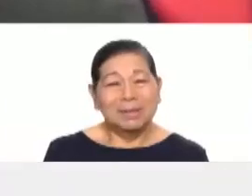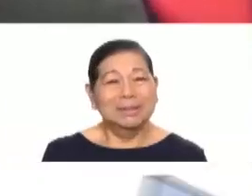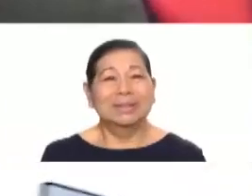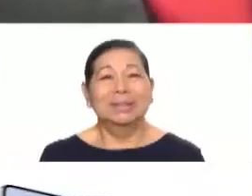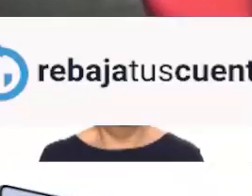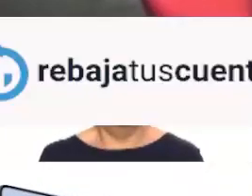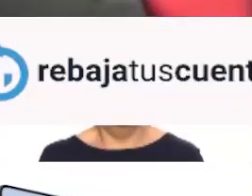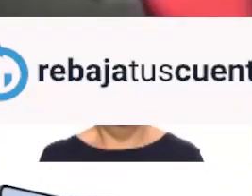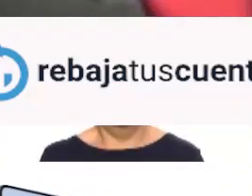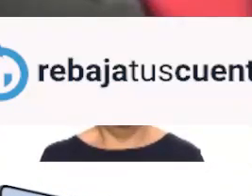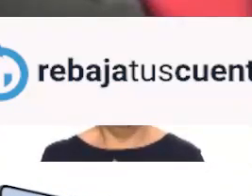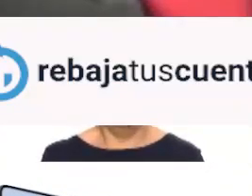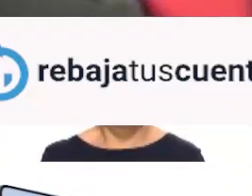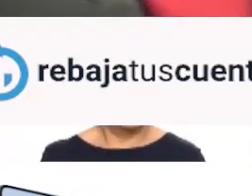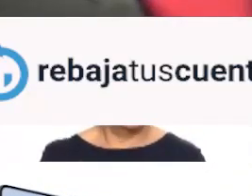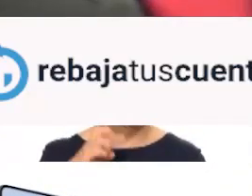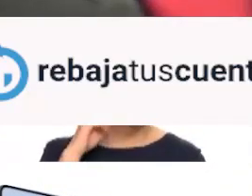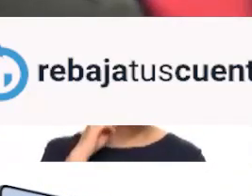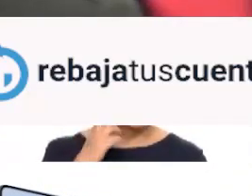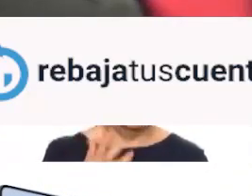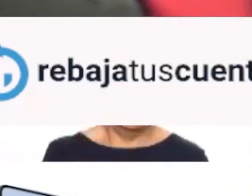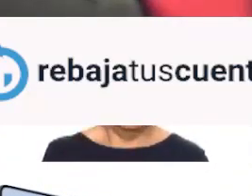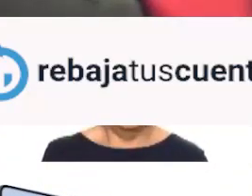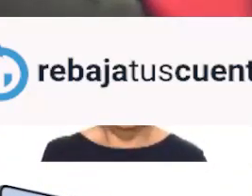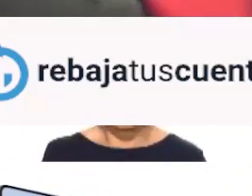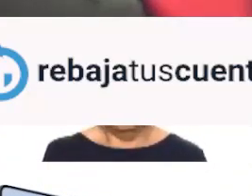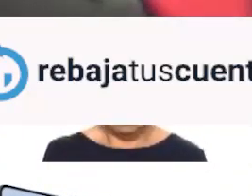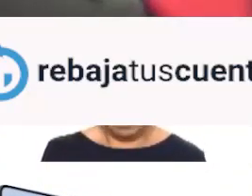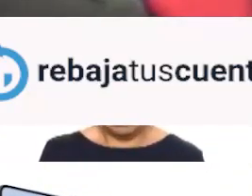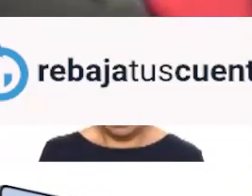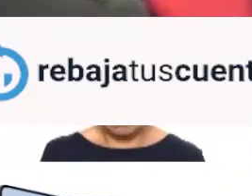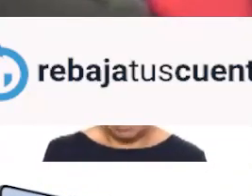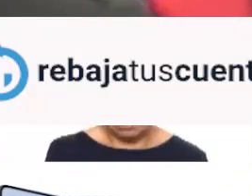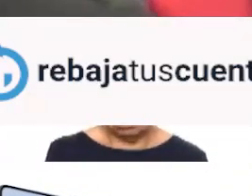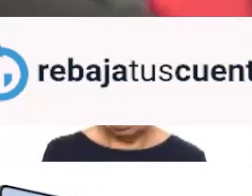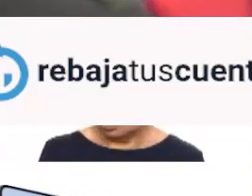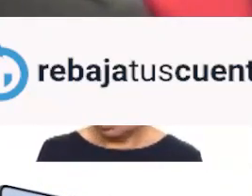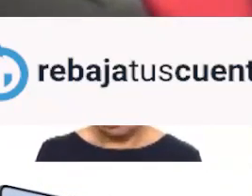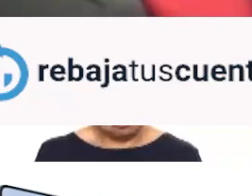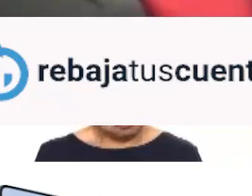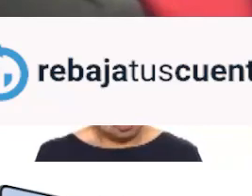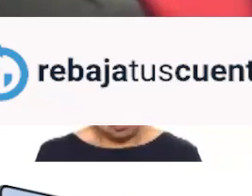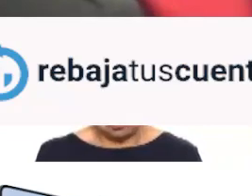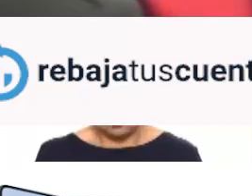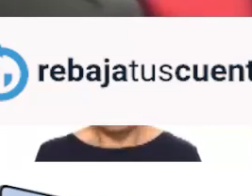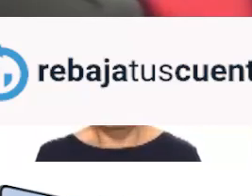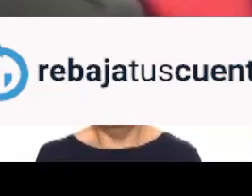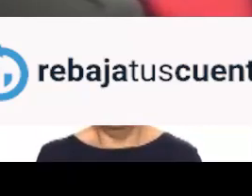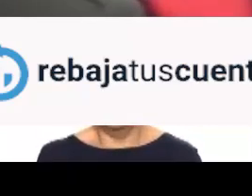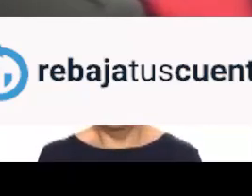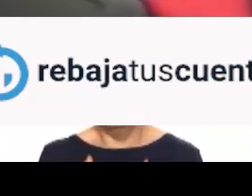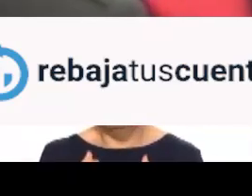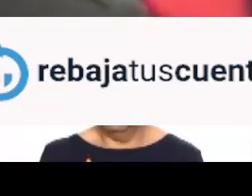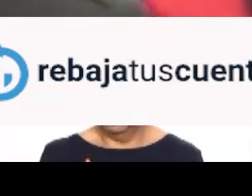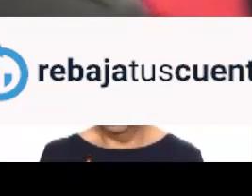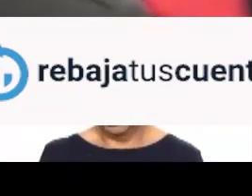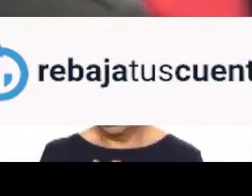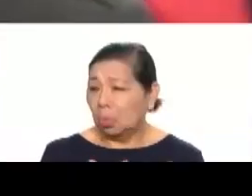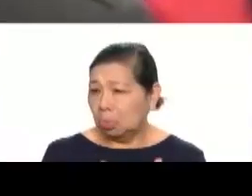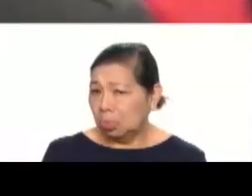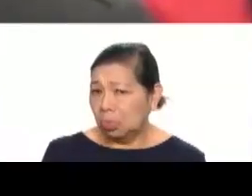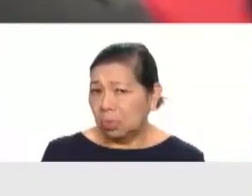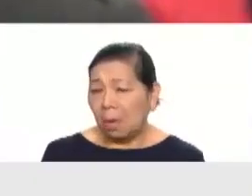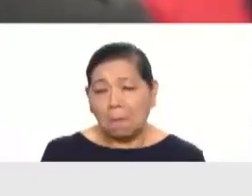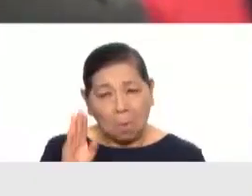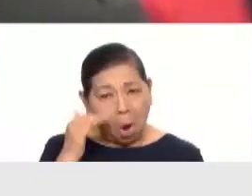Nacional del Perú, como ustedes han visto en el desarrollo de la crisis política, particularmente en el departamento de Puno. Y pasado un determinado periodo de tiempo,